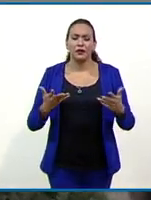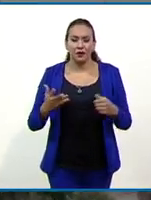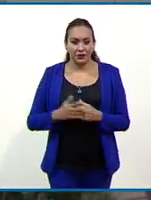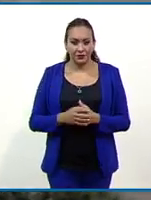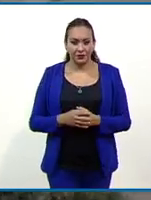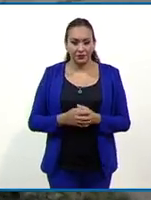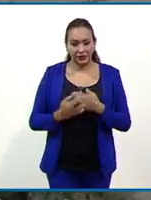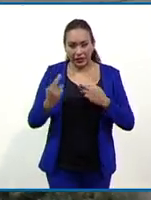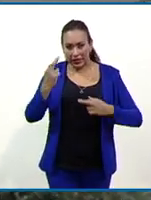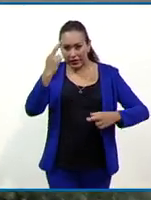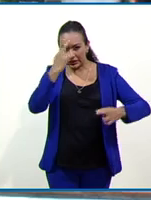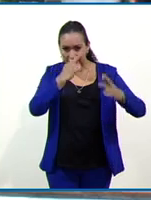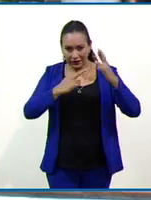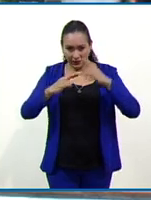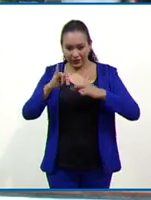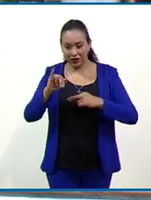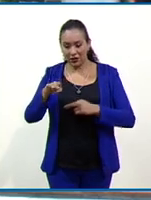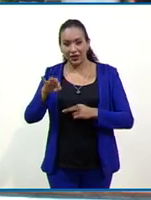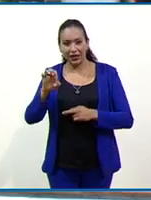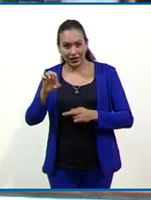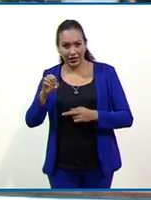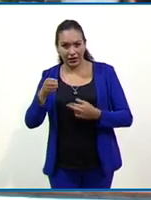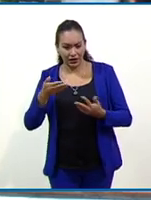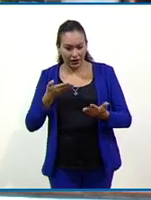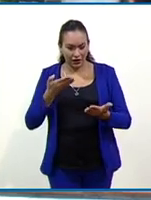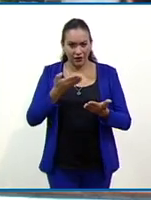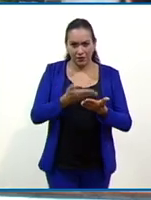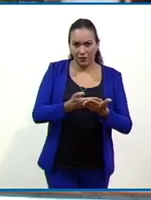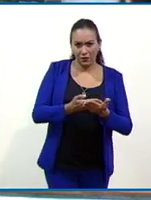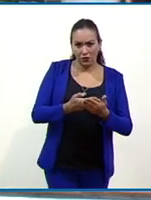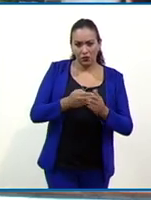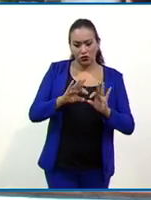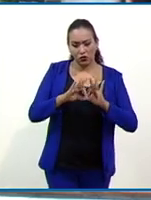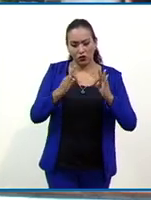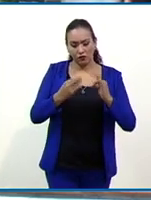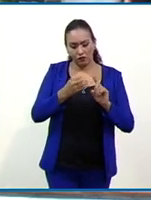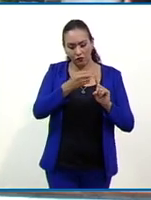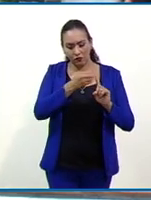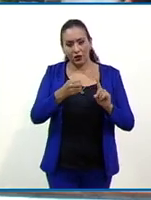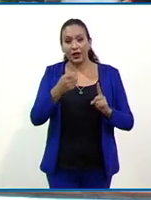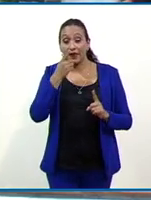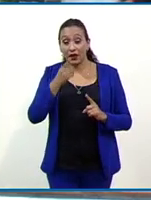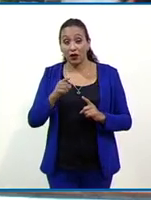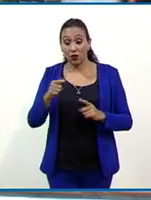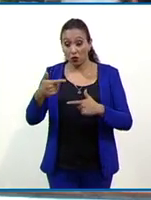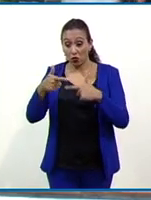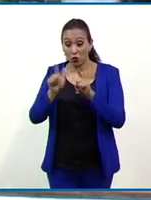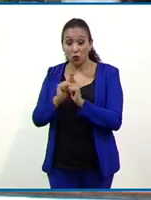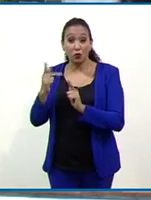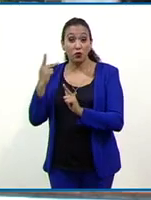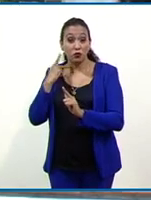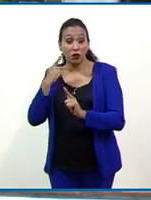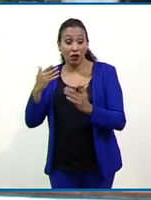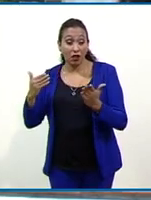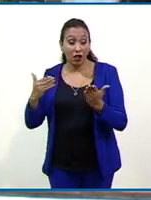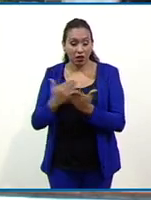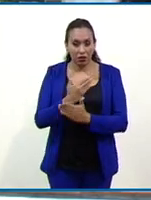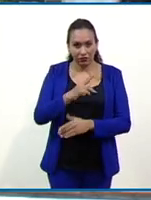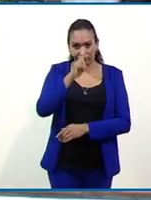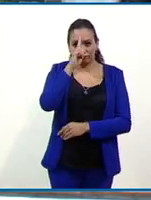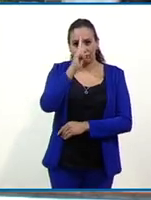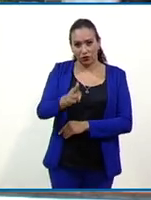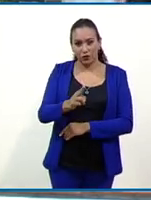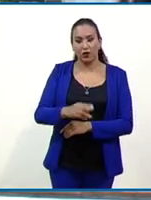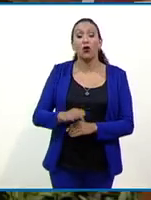Federación confirmó el acuerdo del Instituto Nacional Electoral que prohibió a representantes de partidos políticos y consejeros del